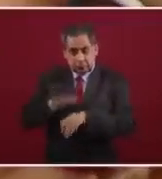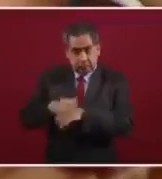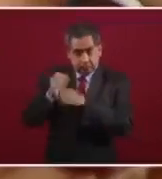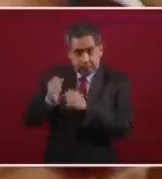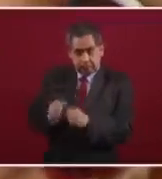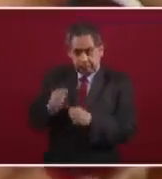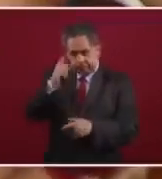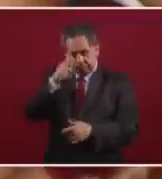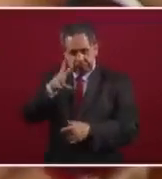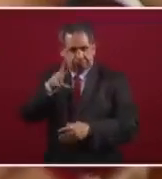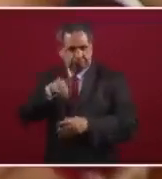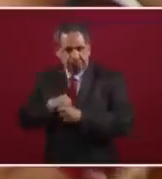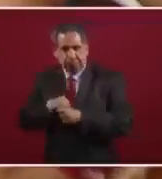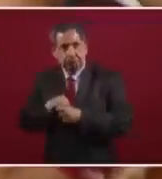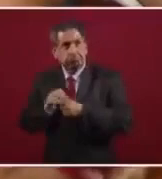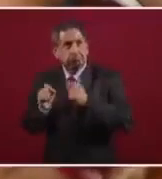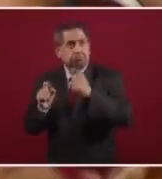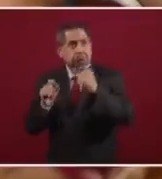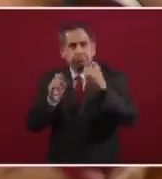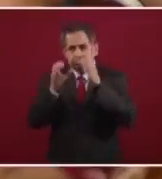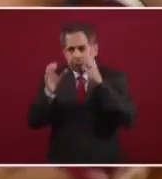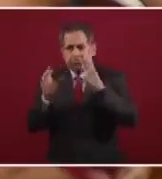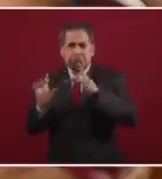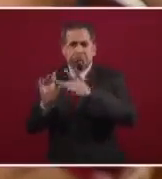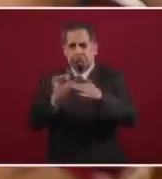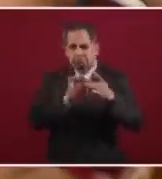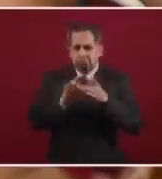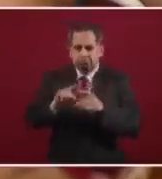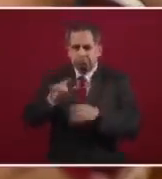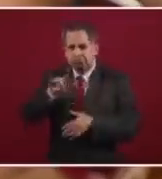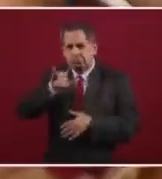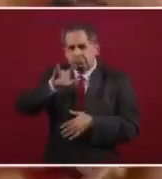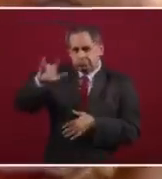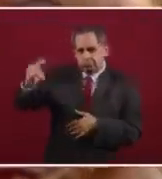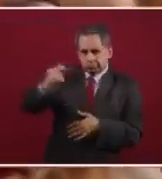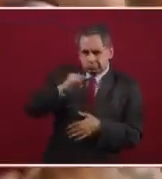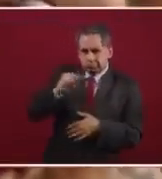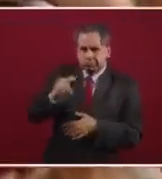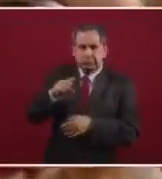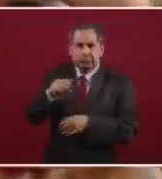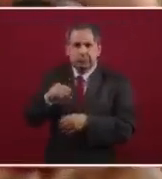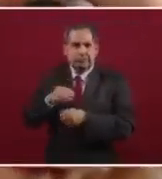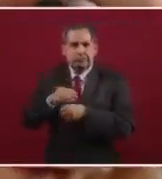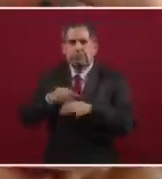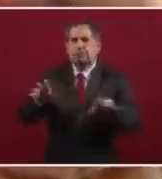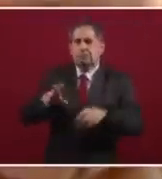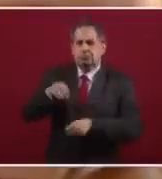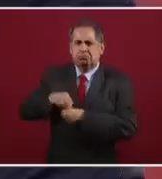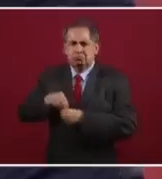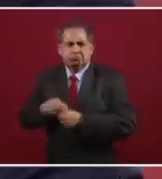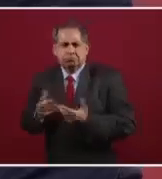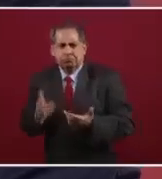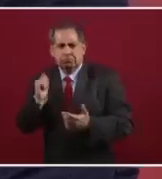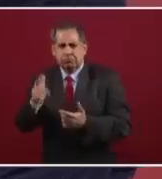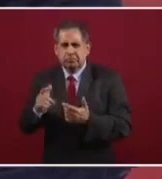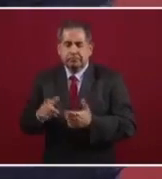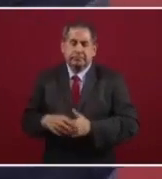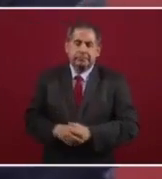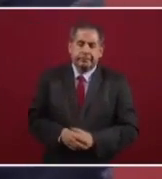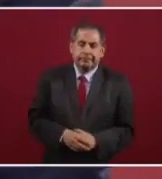la secrecía de las comunicaciones que usted pudiera tener en un avión comercial cuando hable con su gabinete?